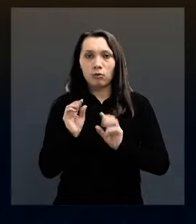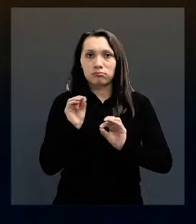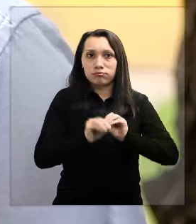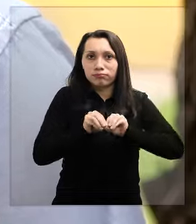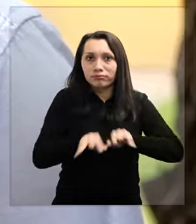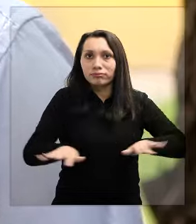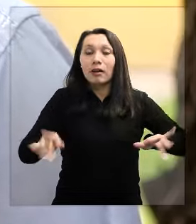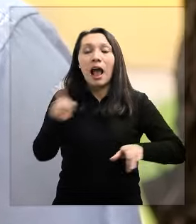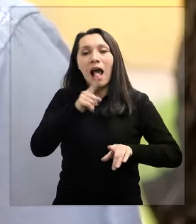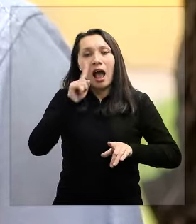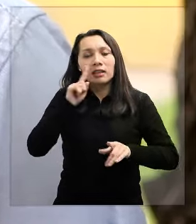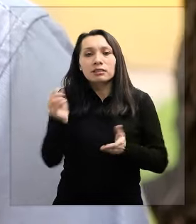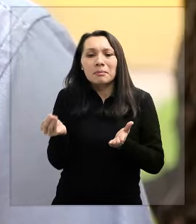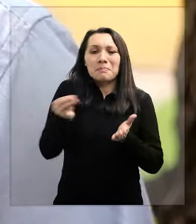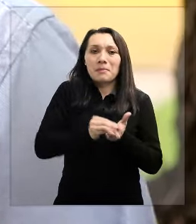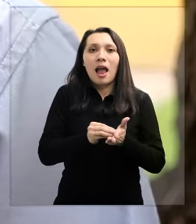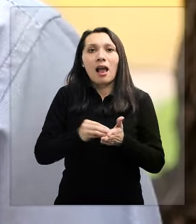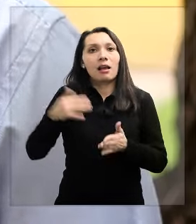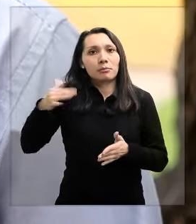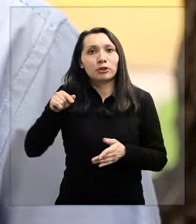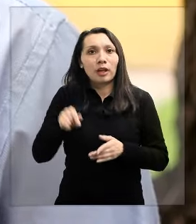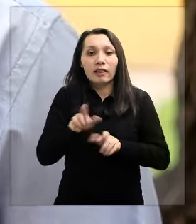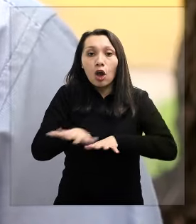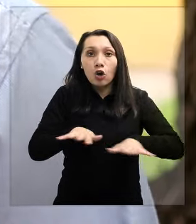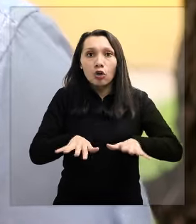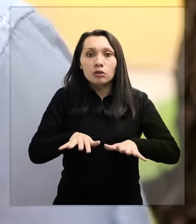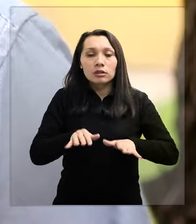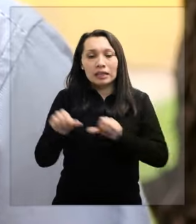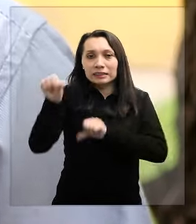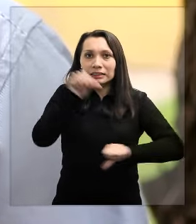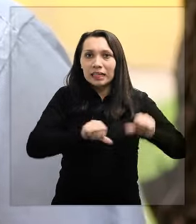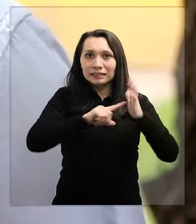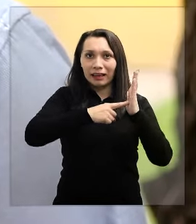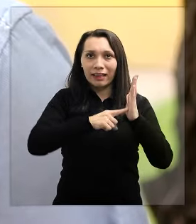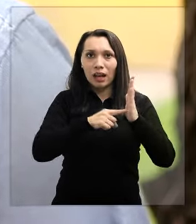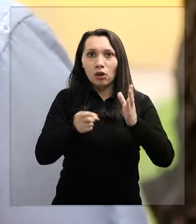es la forma, darle valor agregado a los productos a través de la ciencia, la